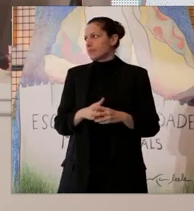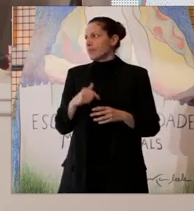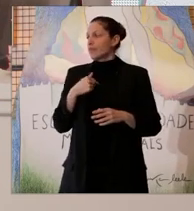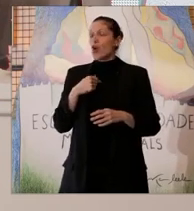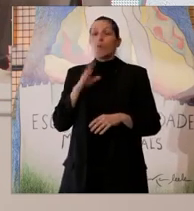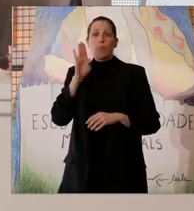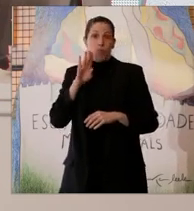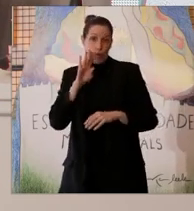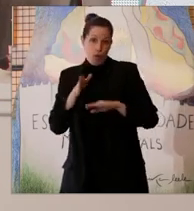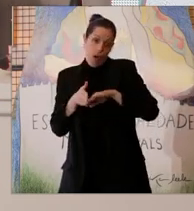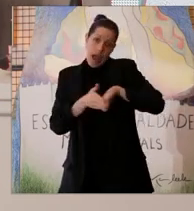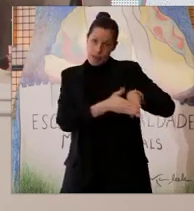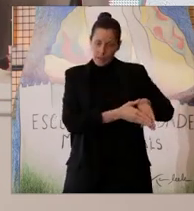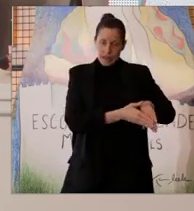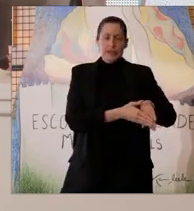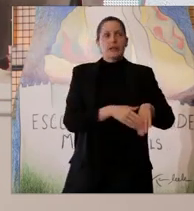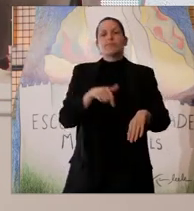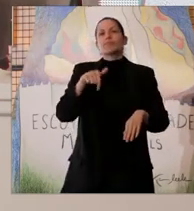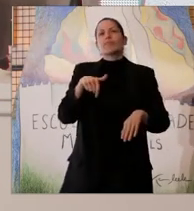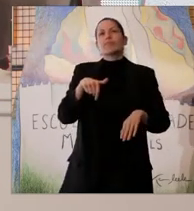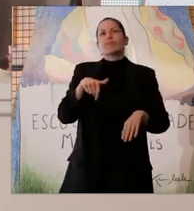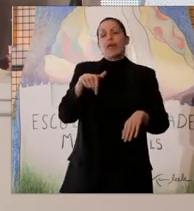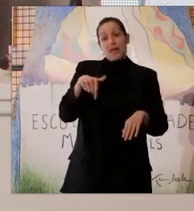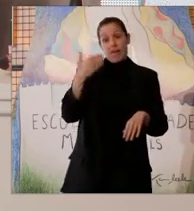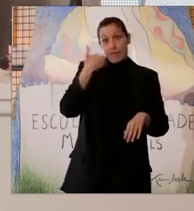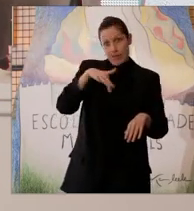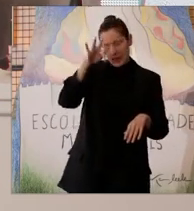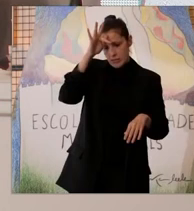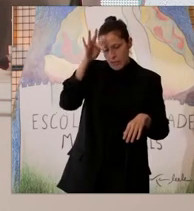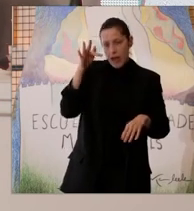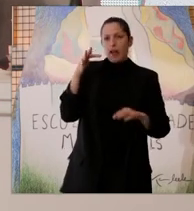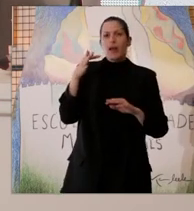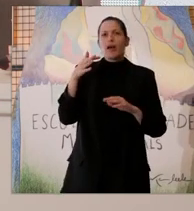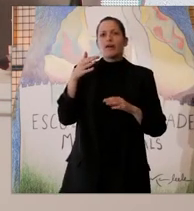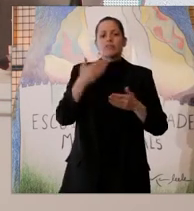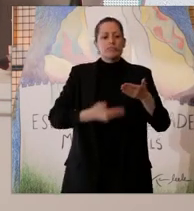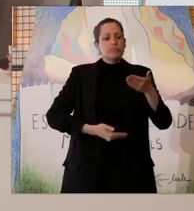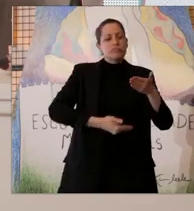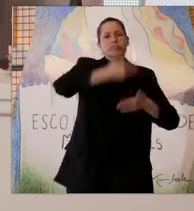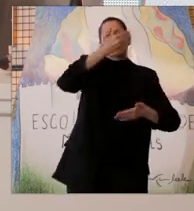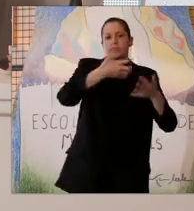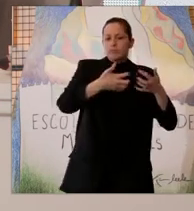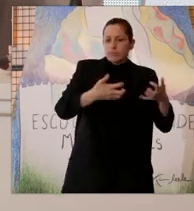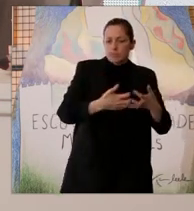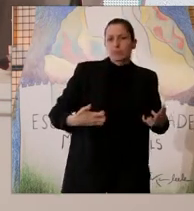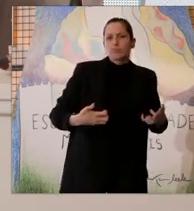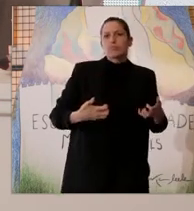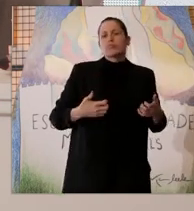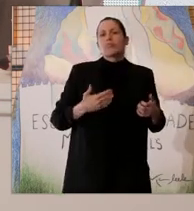justo este fin de semana llevamos un reportaje sobre cómo ha bajado la edad en las violaciones grupales